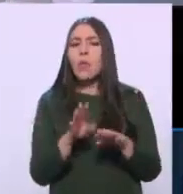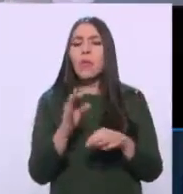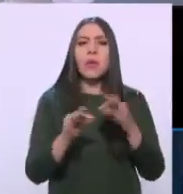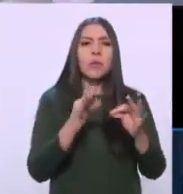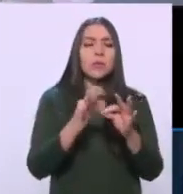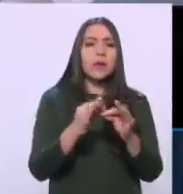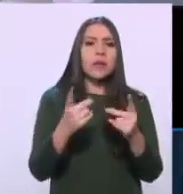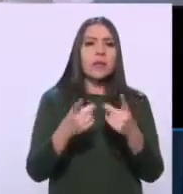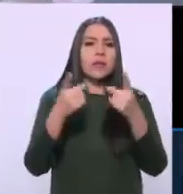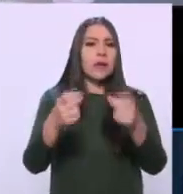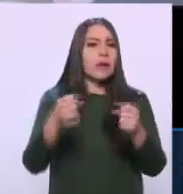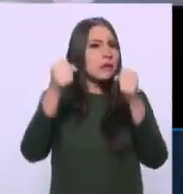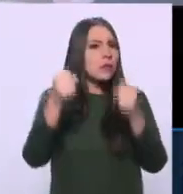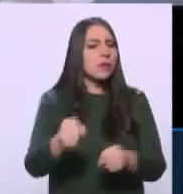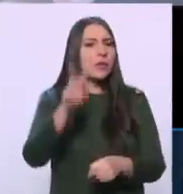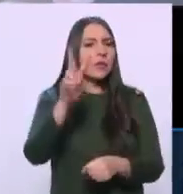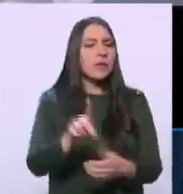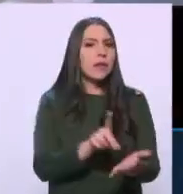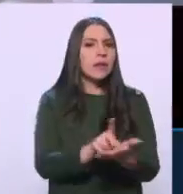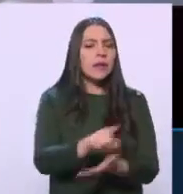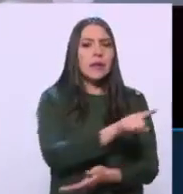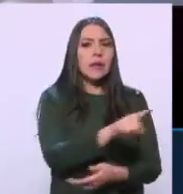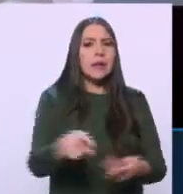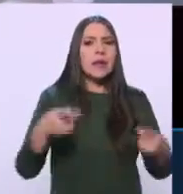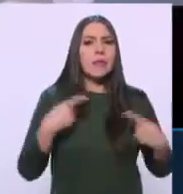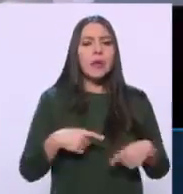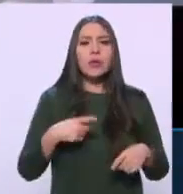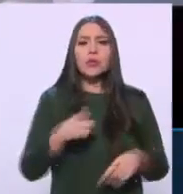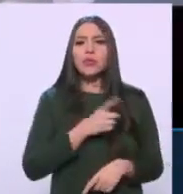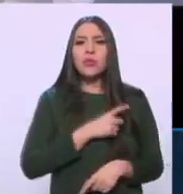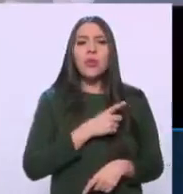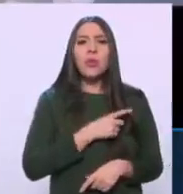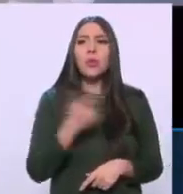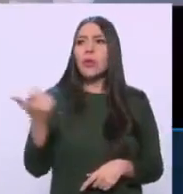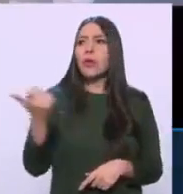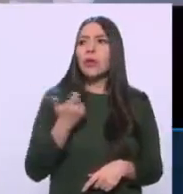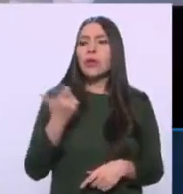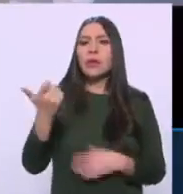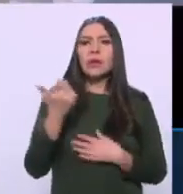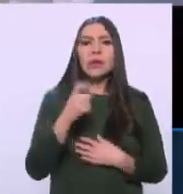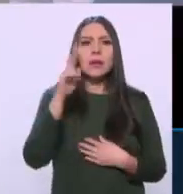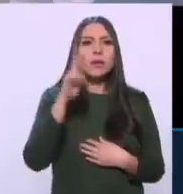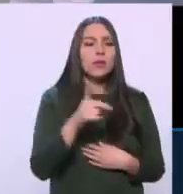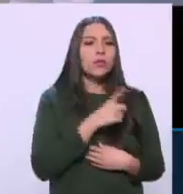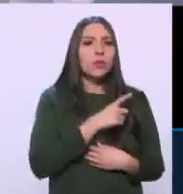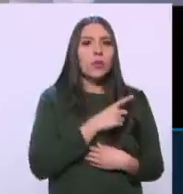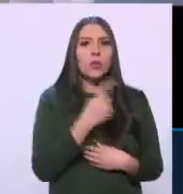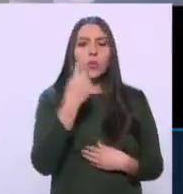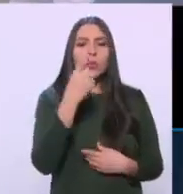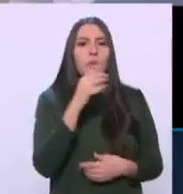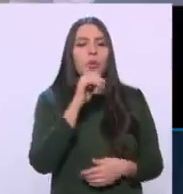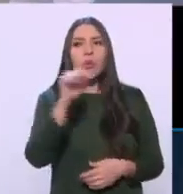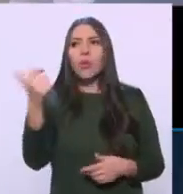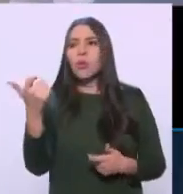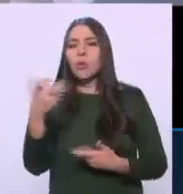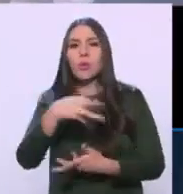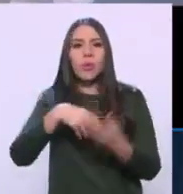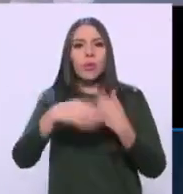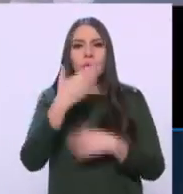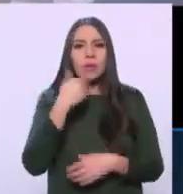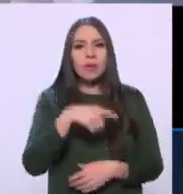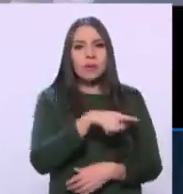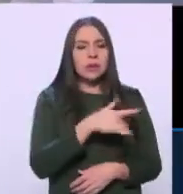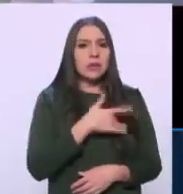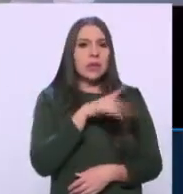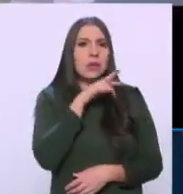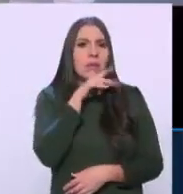derechos de las personas que dependen solamente de estos recursos, y nos parece la verdad muy preocupante que además de que están haciendo